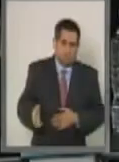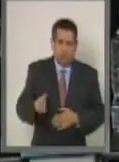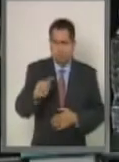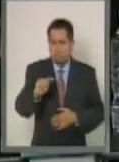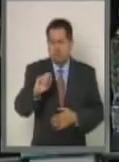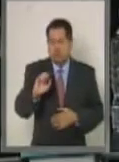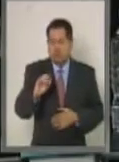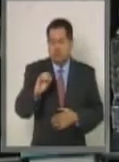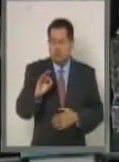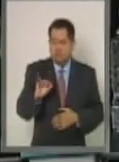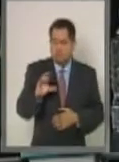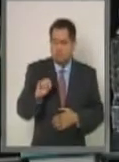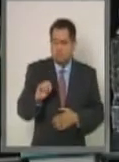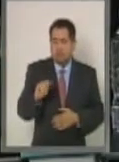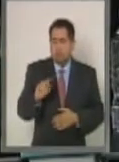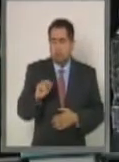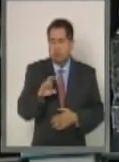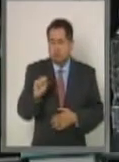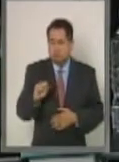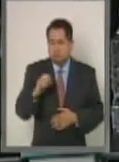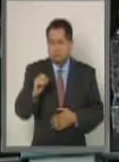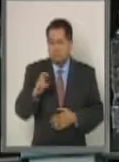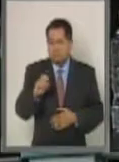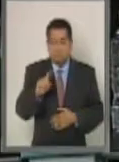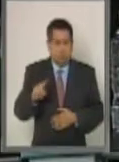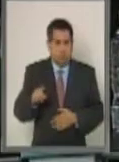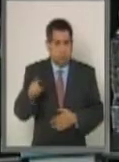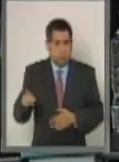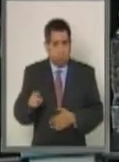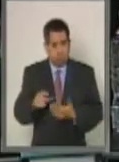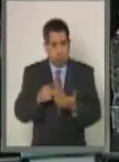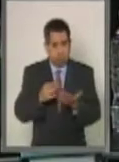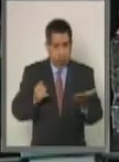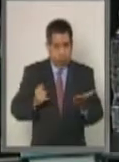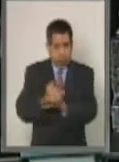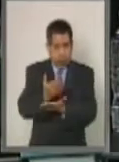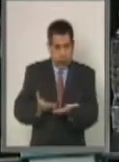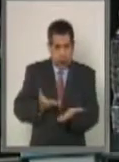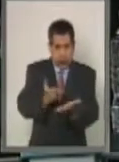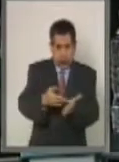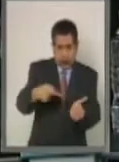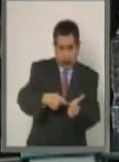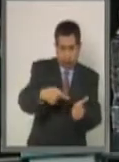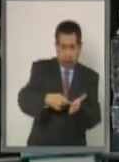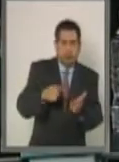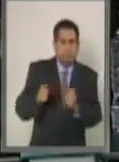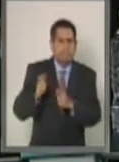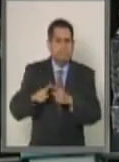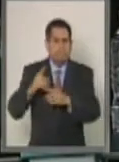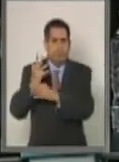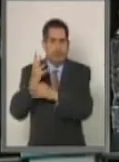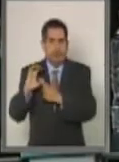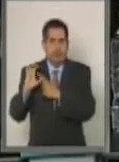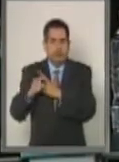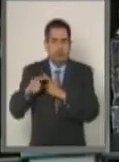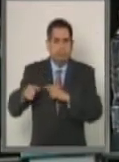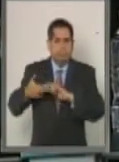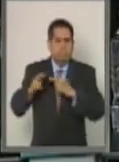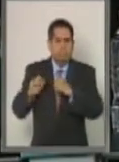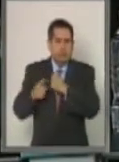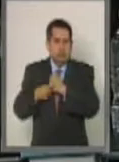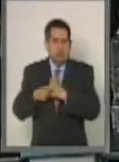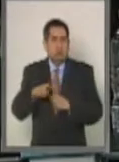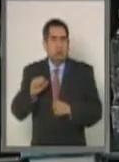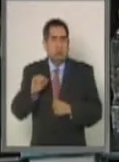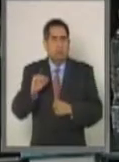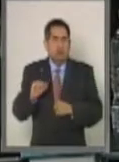Teófilo Torres Corzo para presentar el dictamen a nombre de la Comisión de Relaciones Exteriores